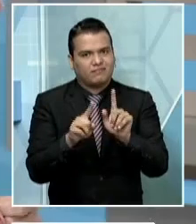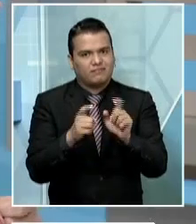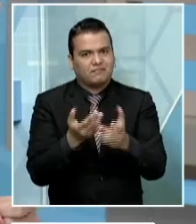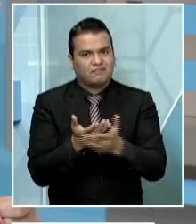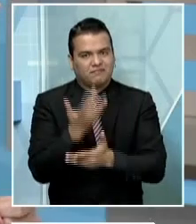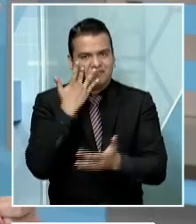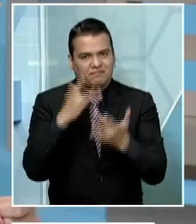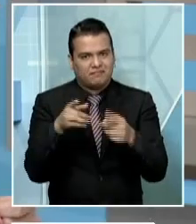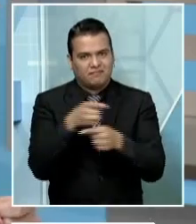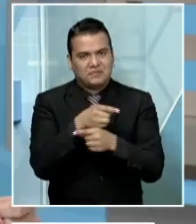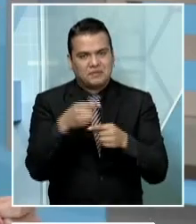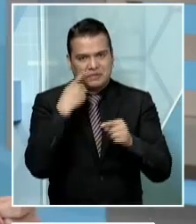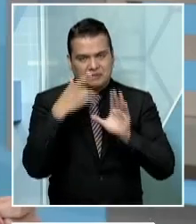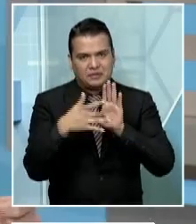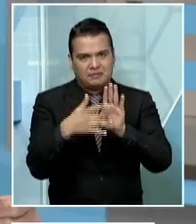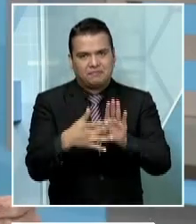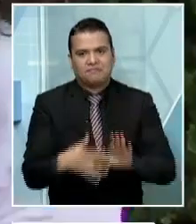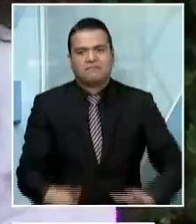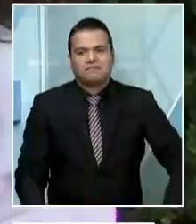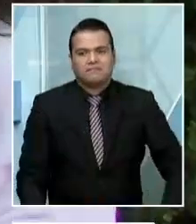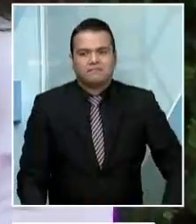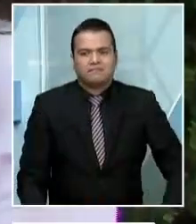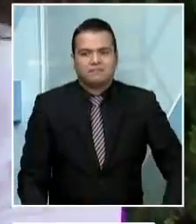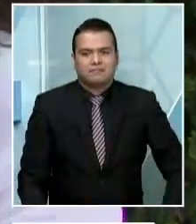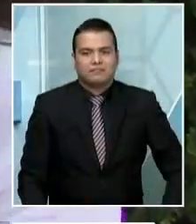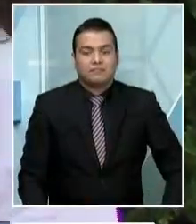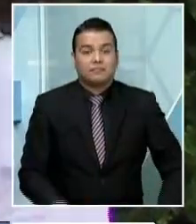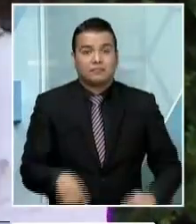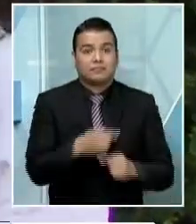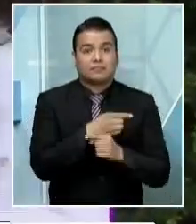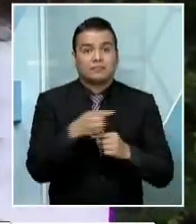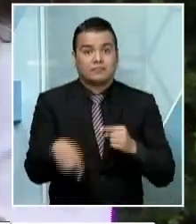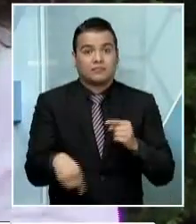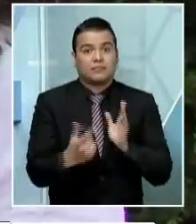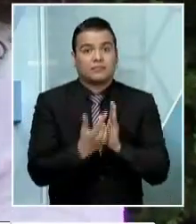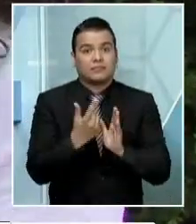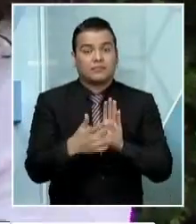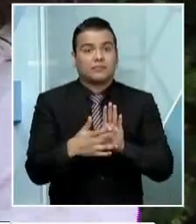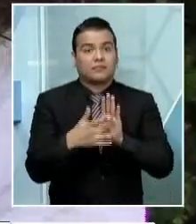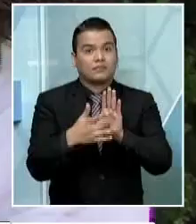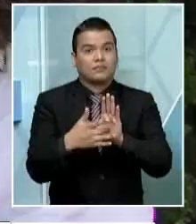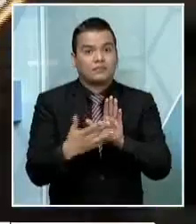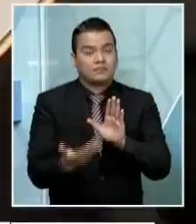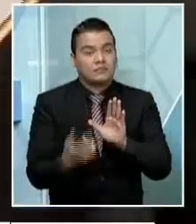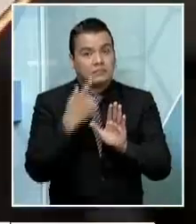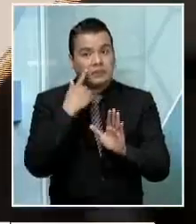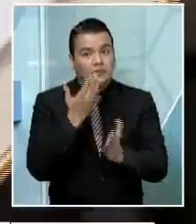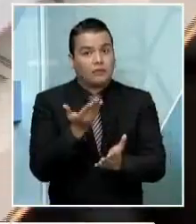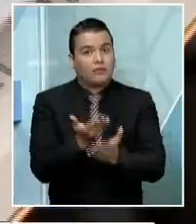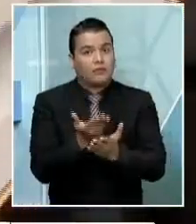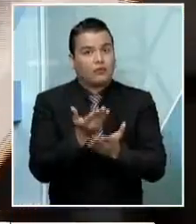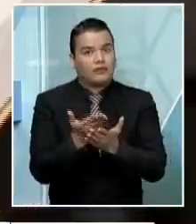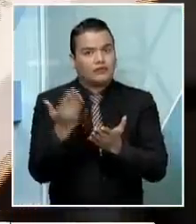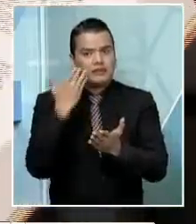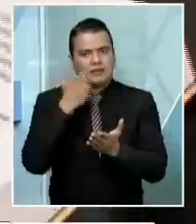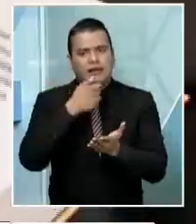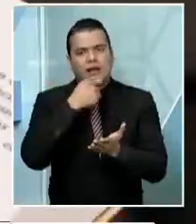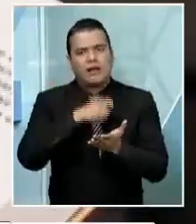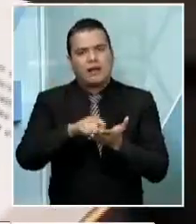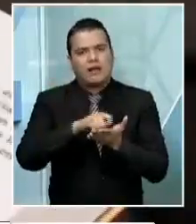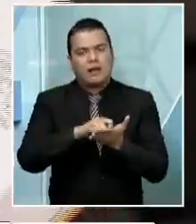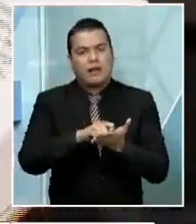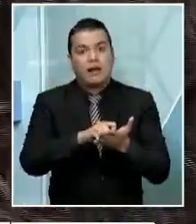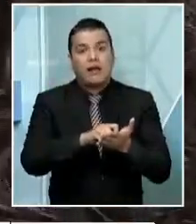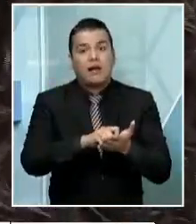el libro recomendado de la semana. Y en nuestro libro recomendado de la semana, esta vez les traemos una apuesta periodística. 8 reporteras